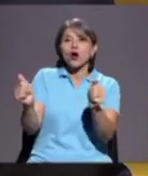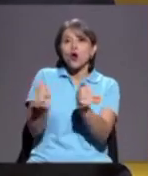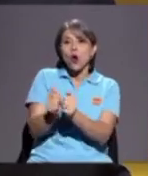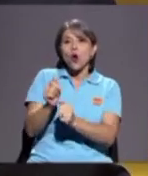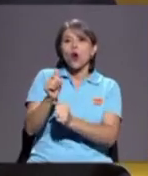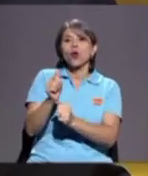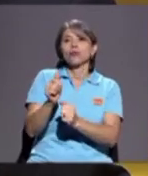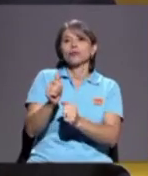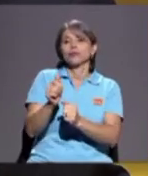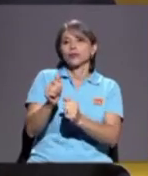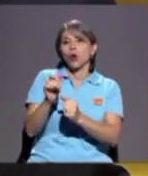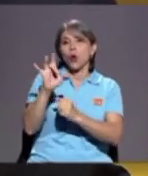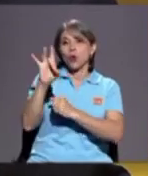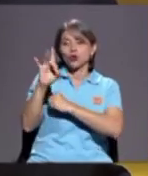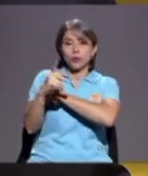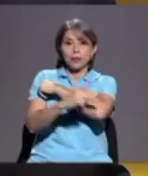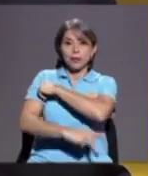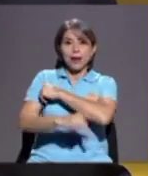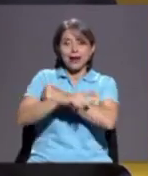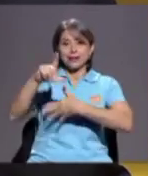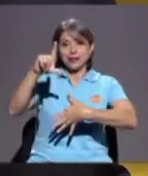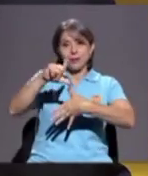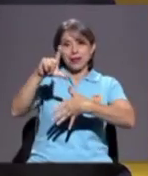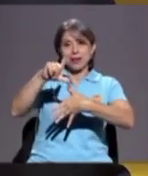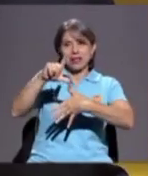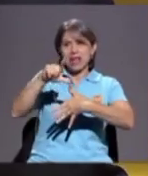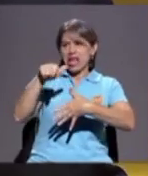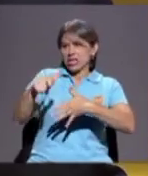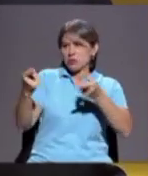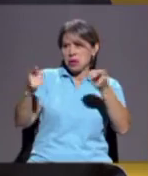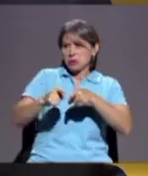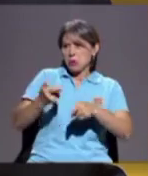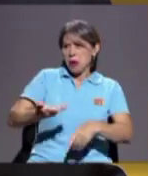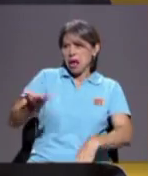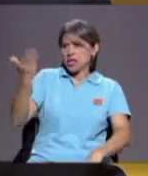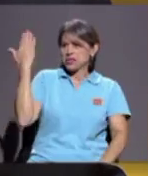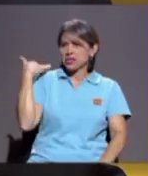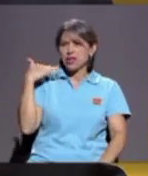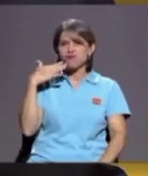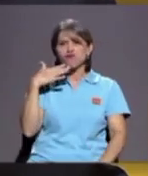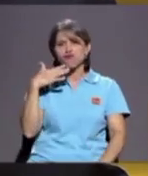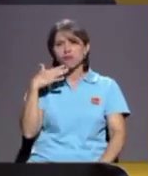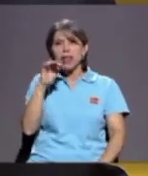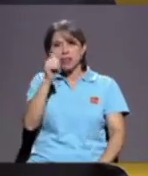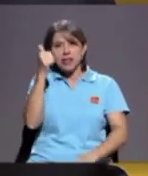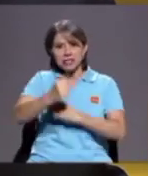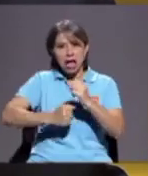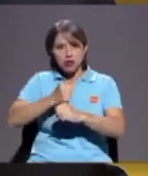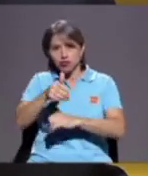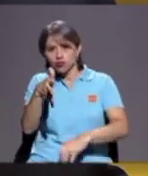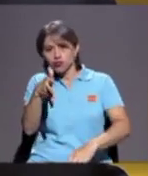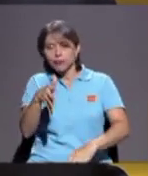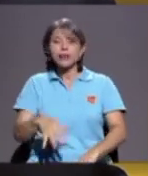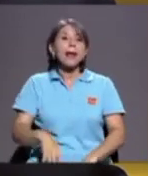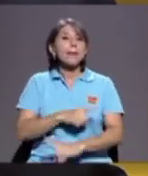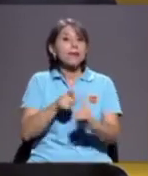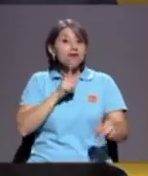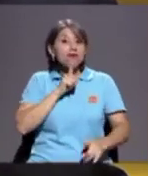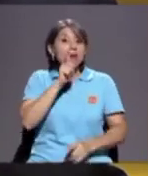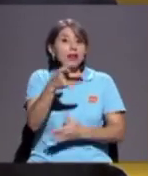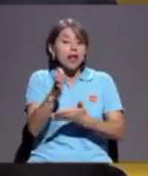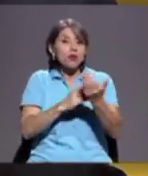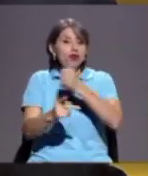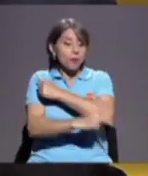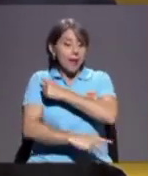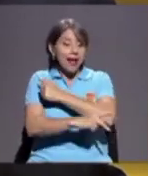países en América Latina. Eso puede haber sido hace tal vez 10 años o más, ¿verdad? Pero realmente hay países que podríamos